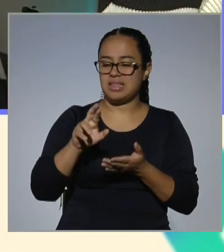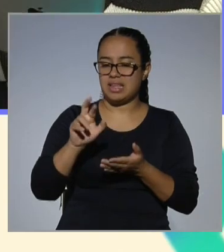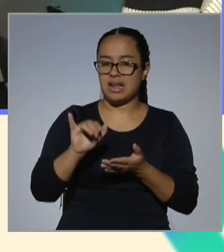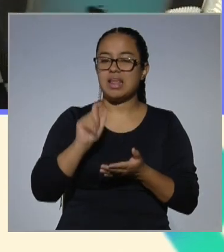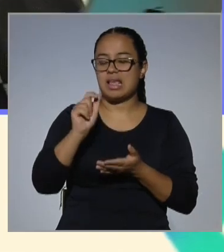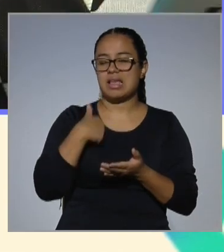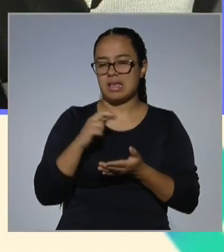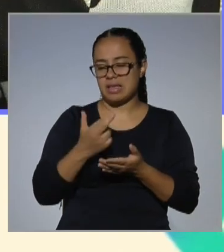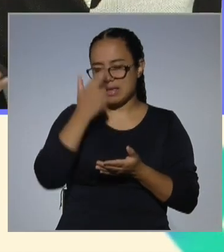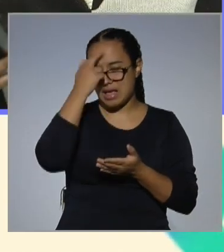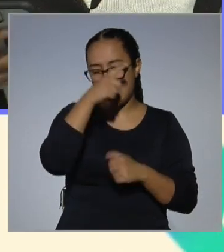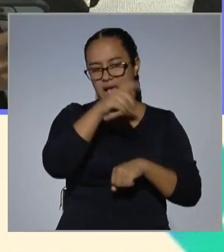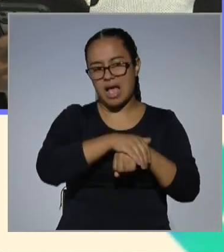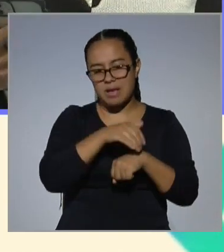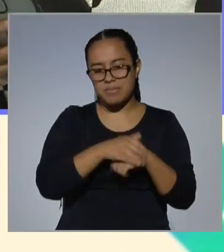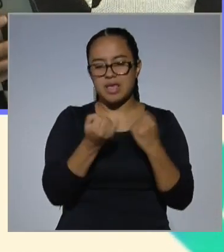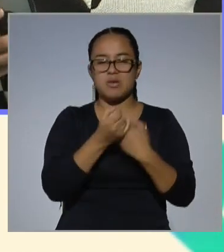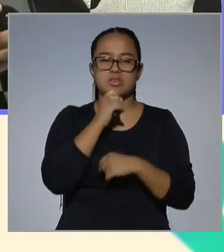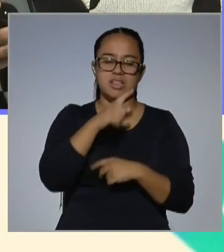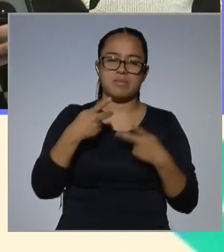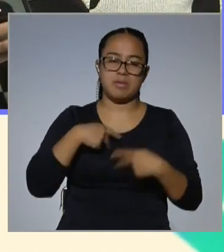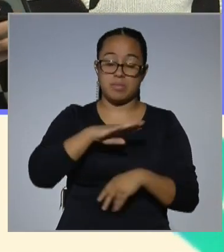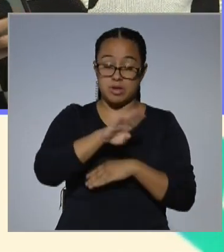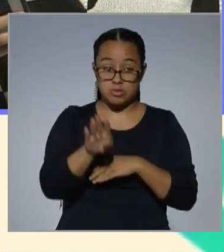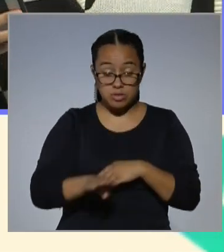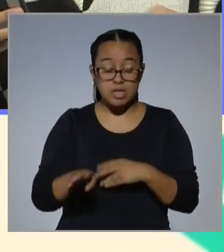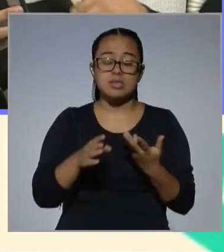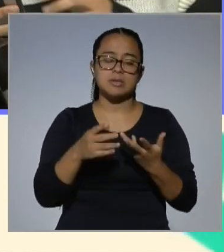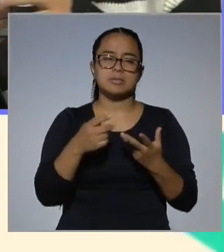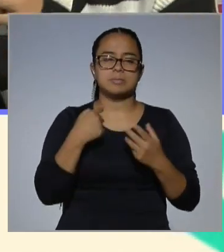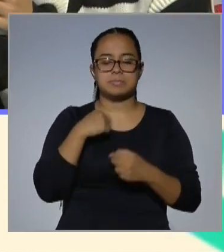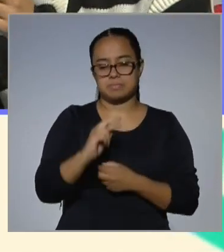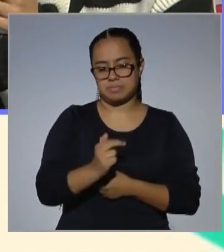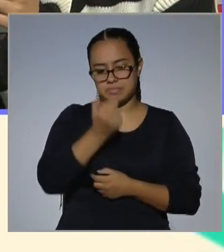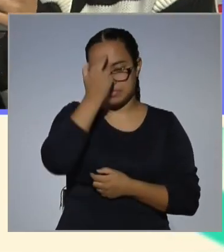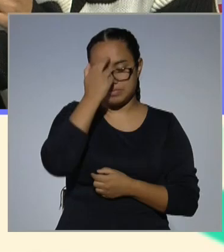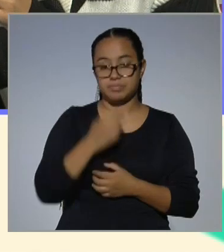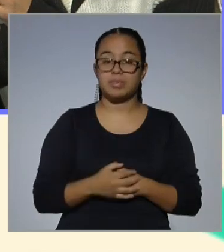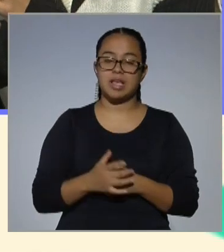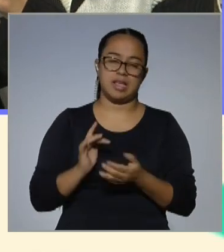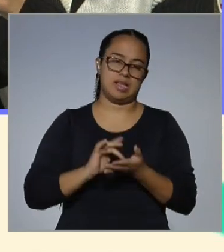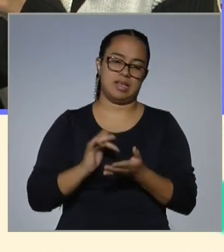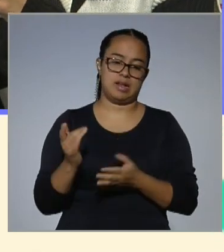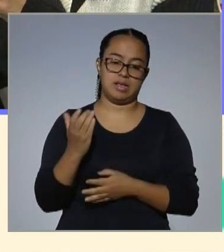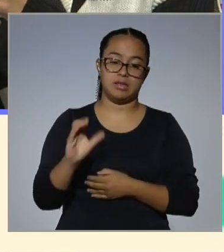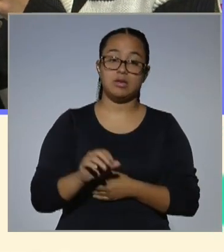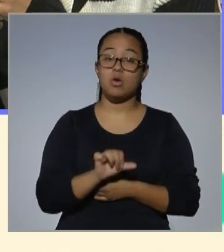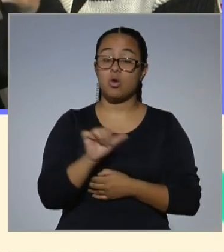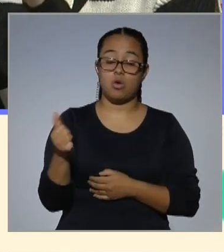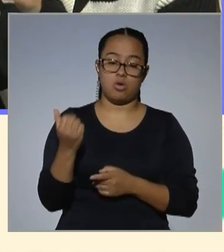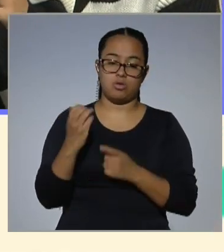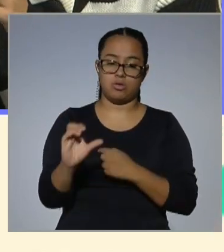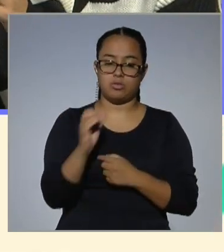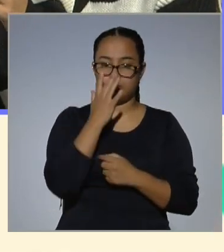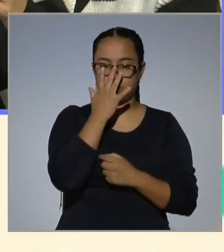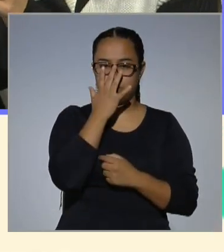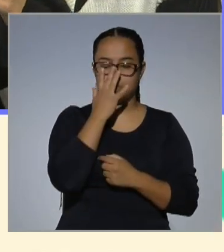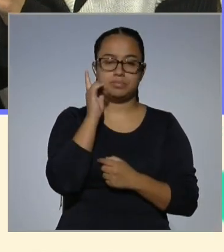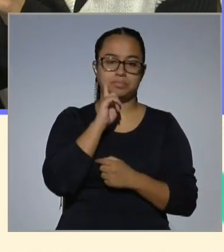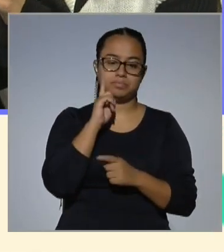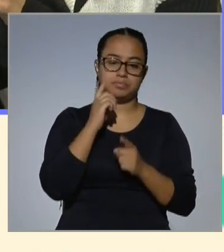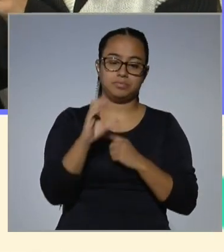seres queridos y a mis amigos. Muchas gracias, Antonio, por tu comentario. Y Ofelia Acevedo, ella nos